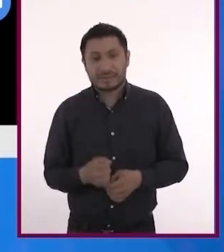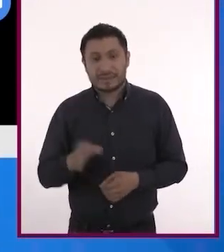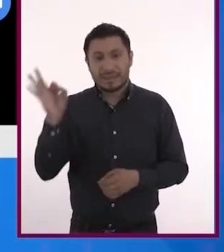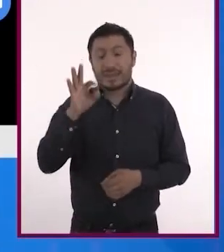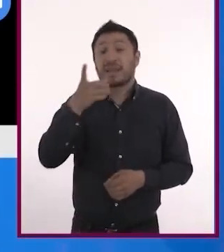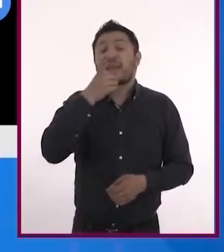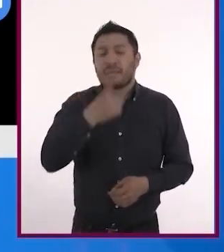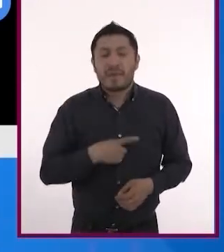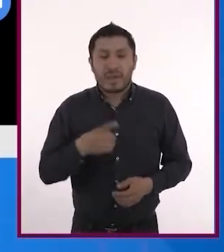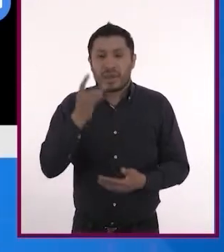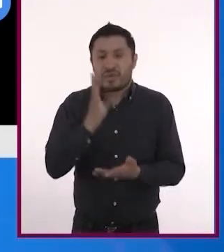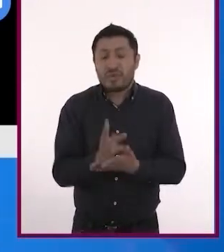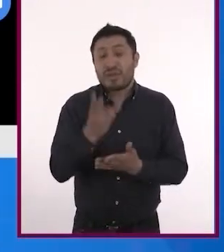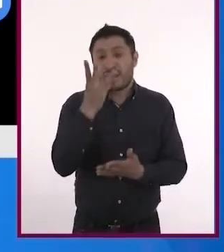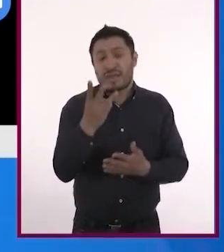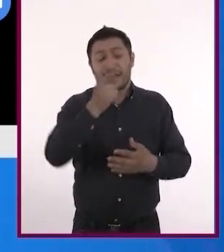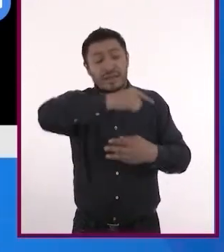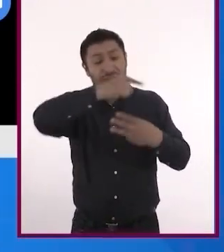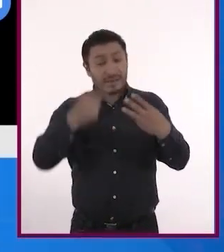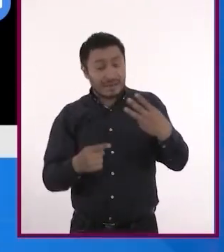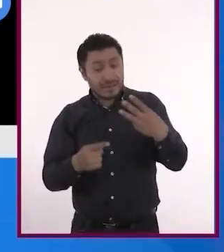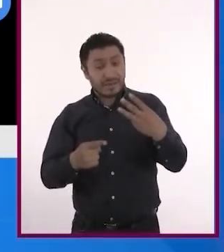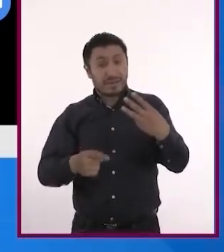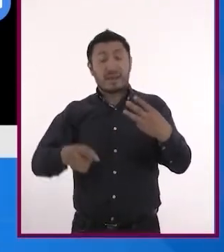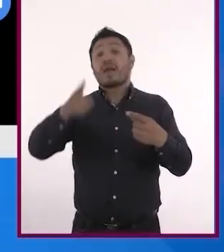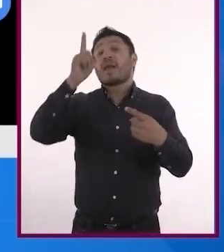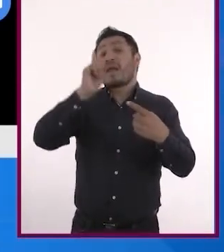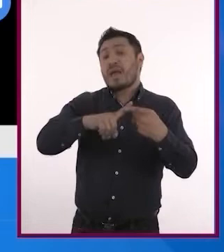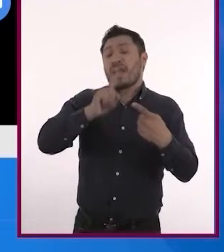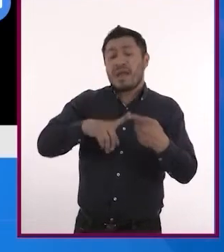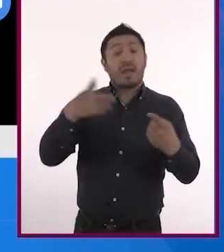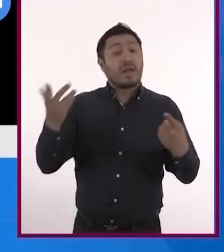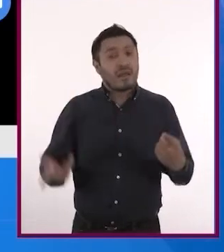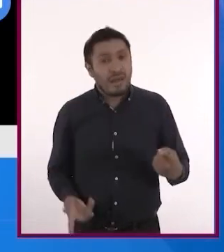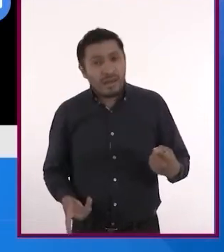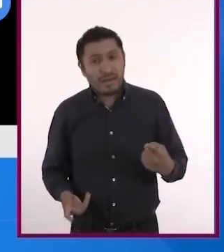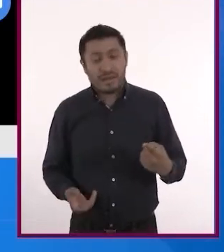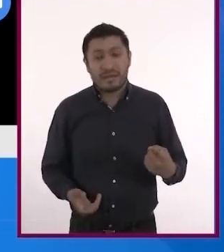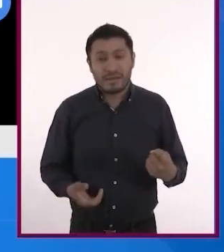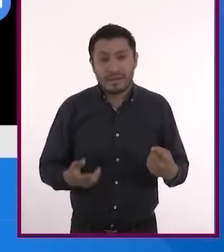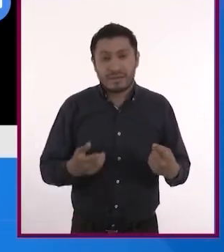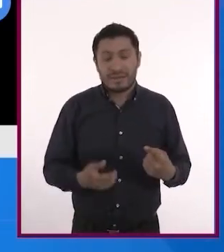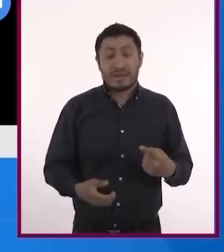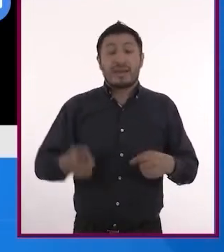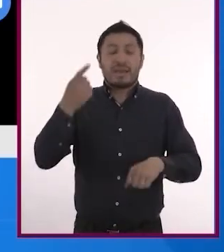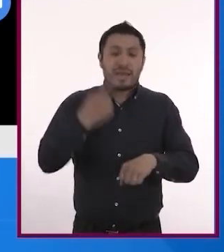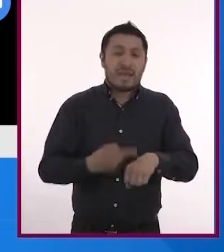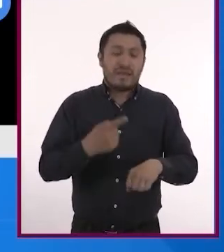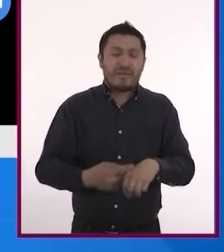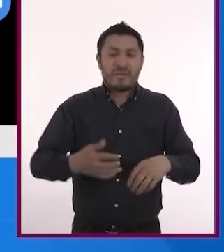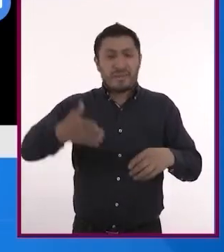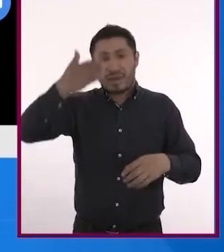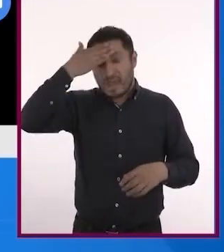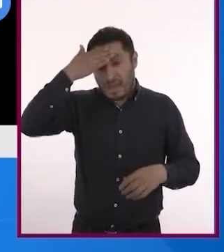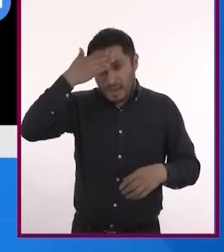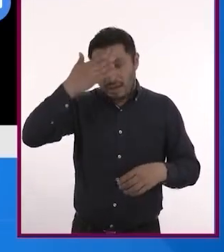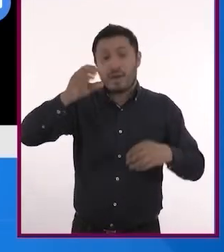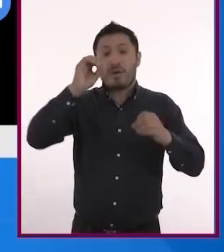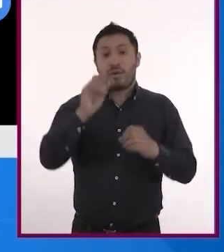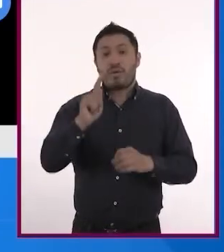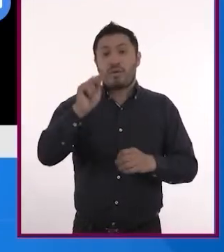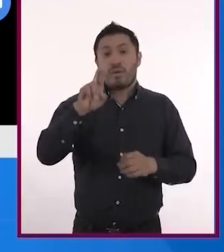3 grandes mitos, el primero es que se asocia a las enfermedades mentales o los